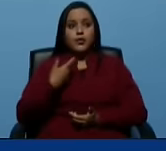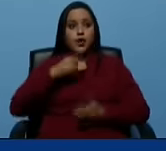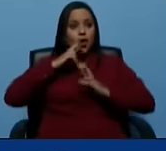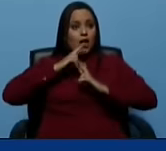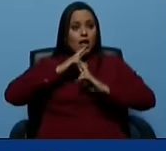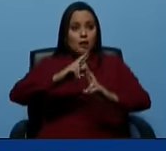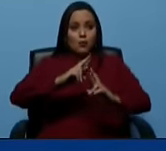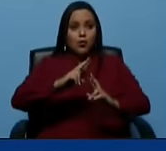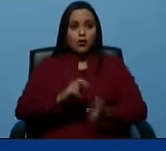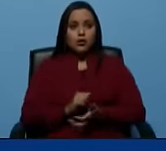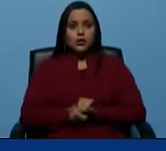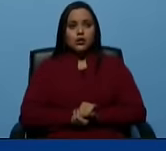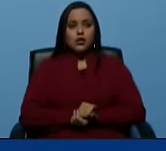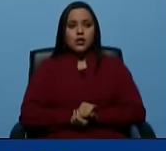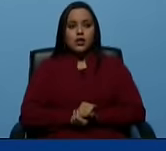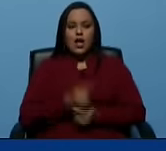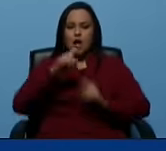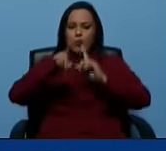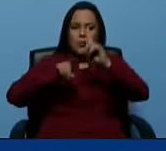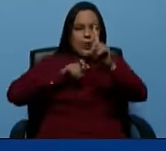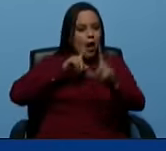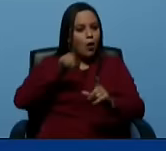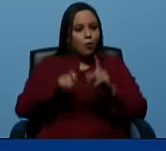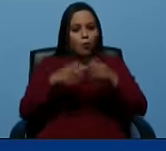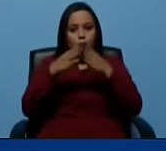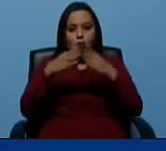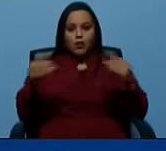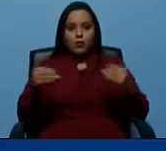respondido el interrogatorio